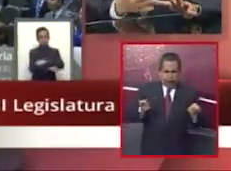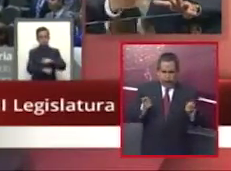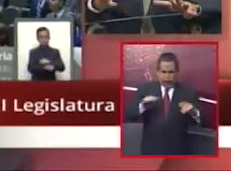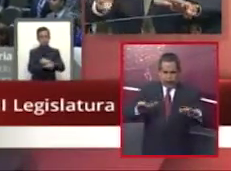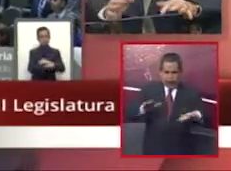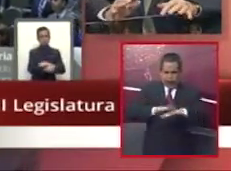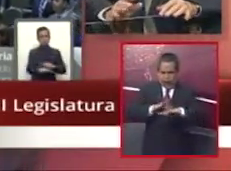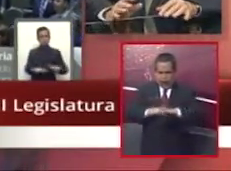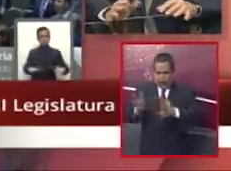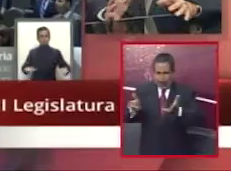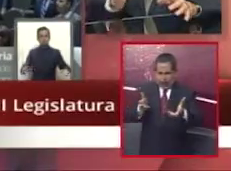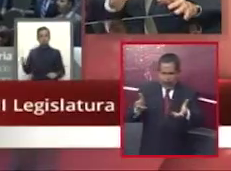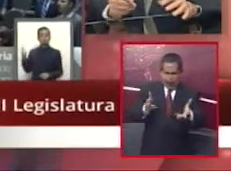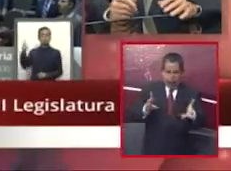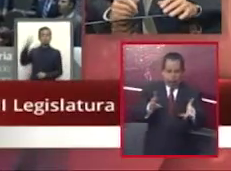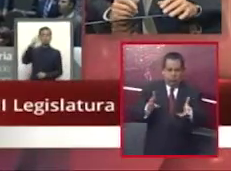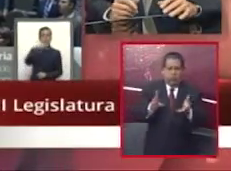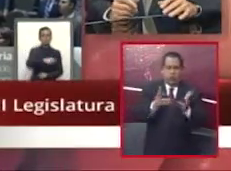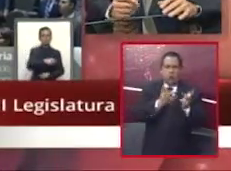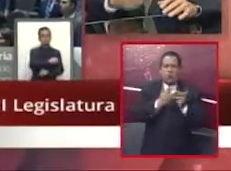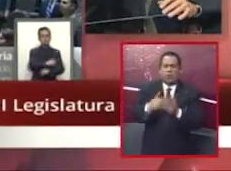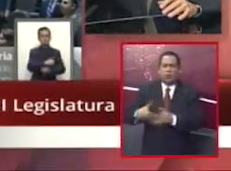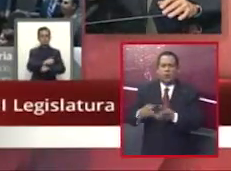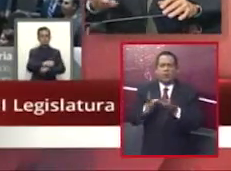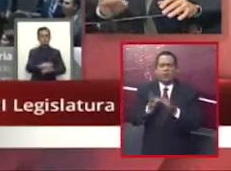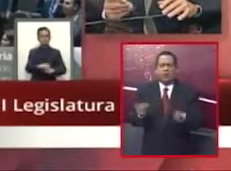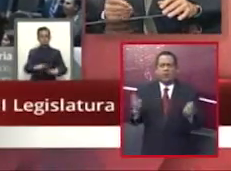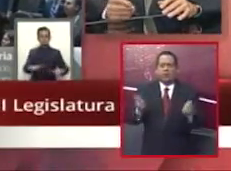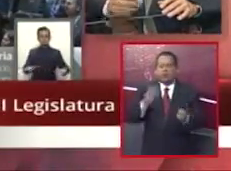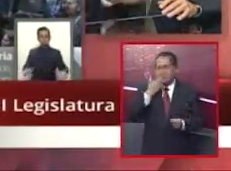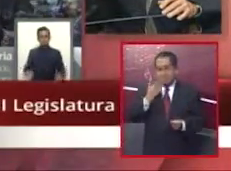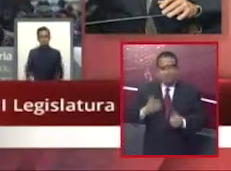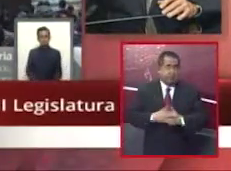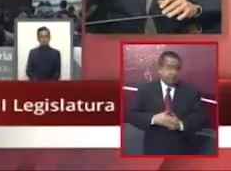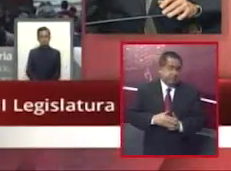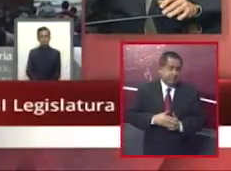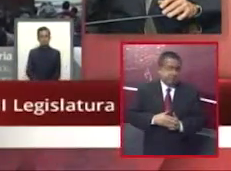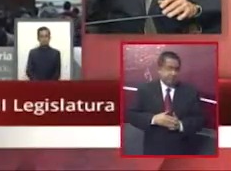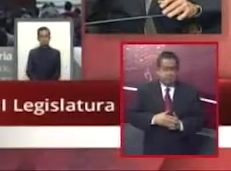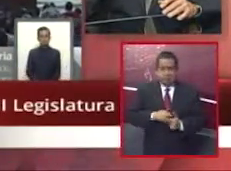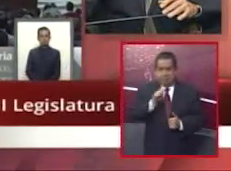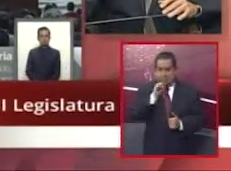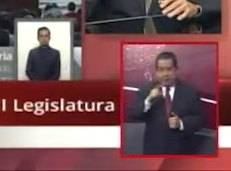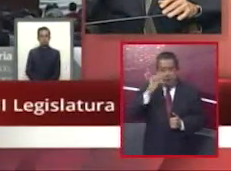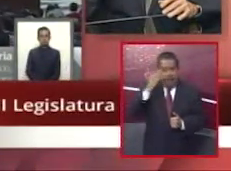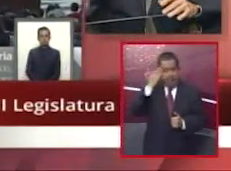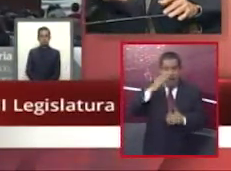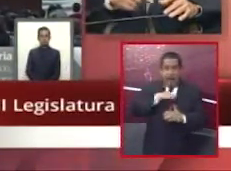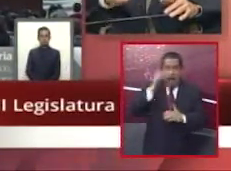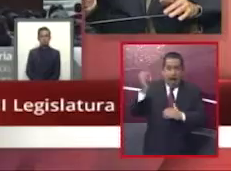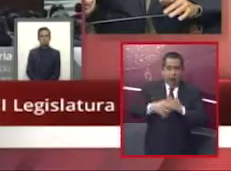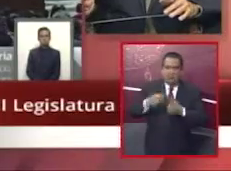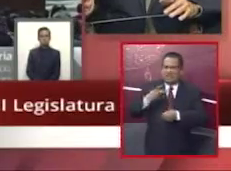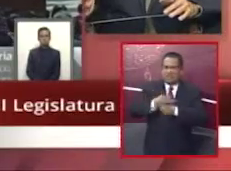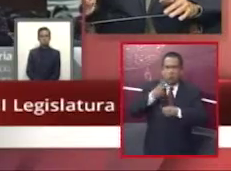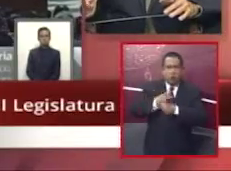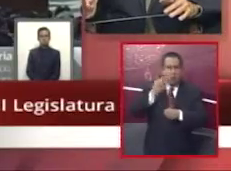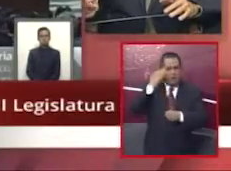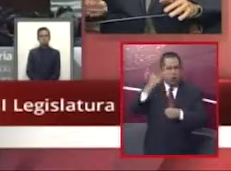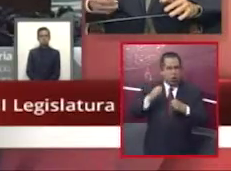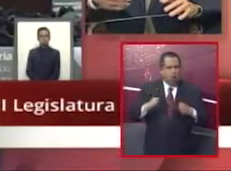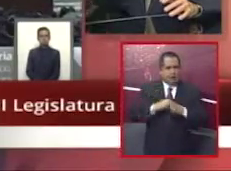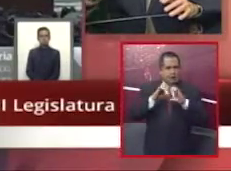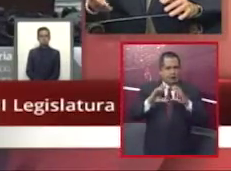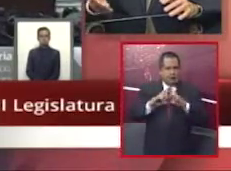Y desde luego que cuando al final del segundo periodo ordinario de